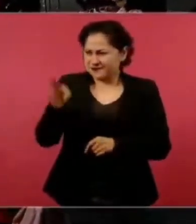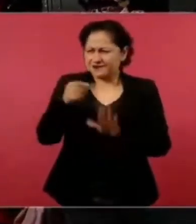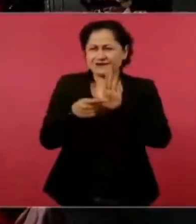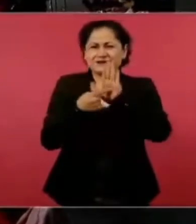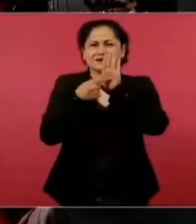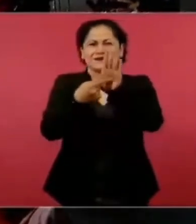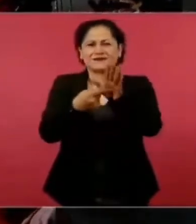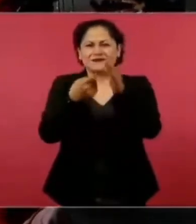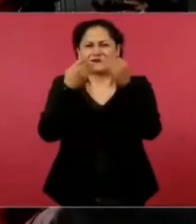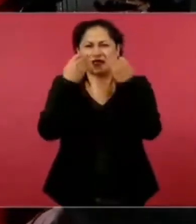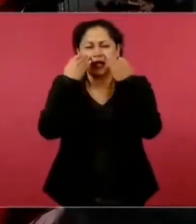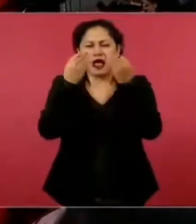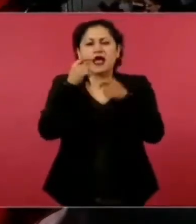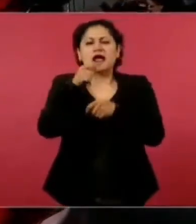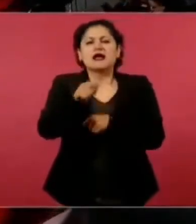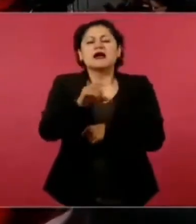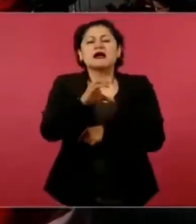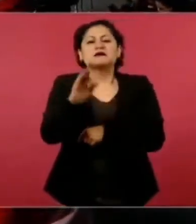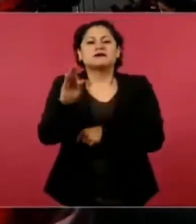Electricidad. Eso.